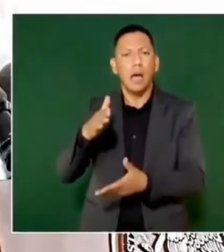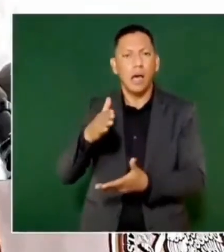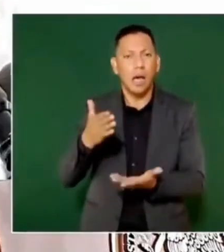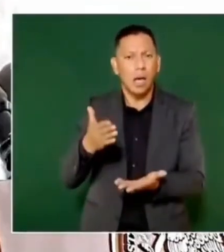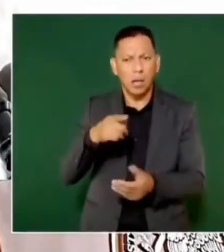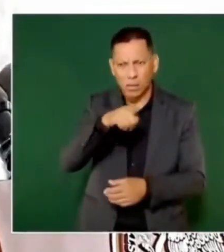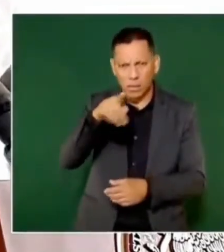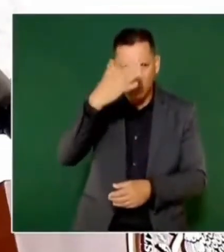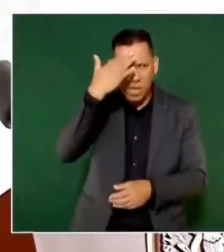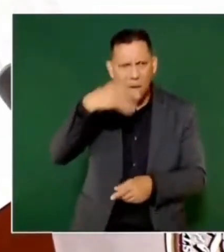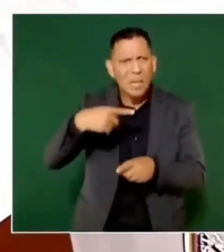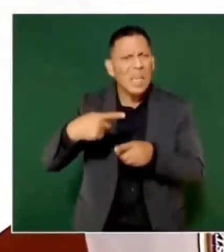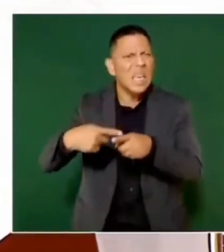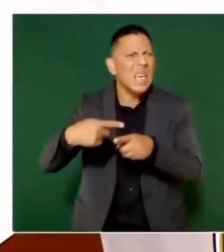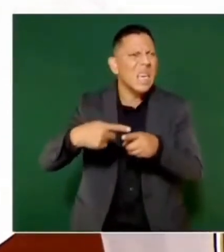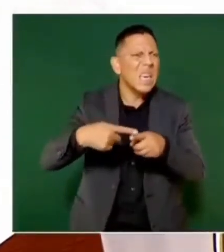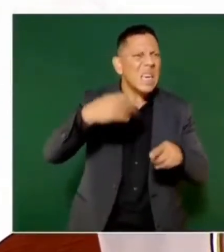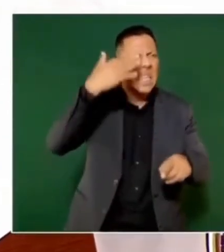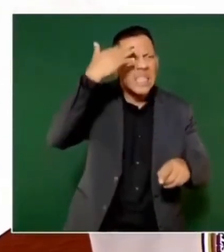¿Quién sabía